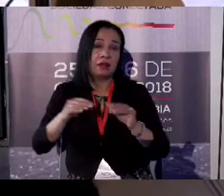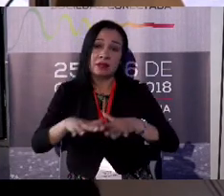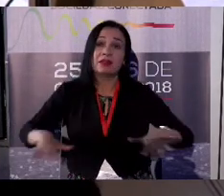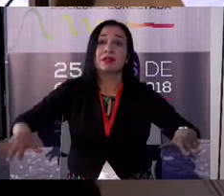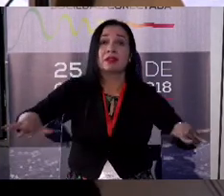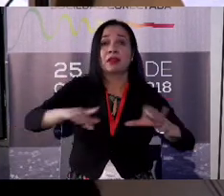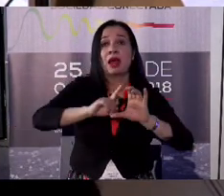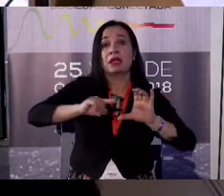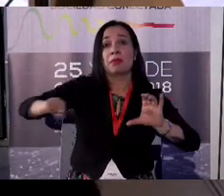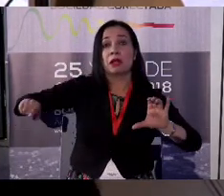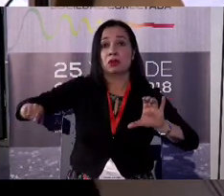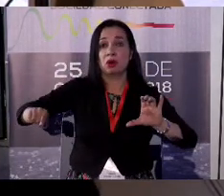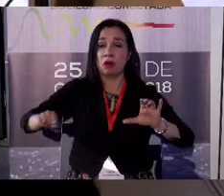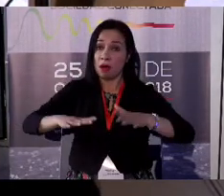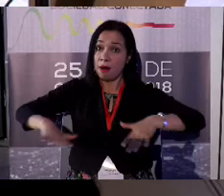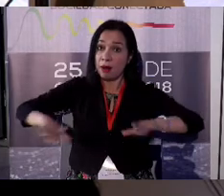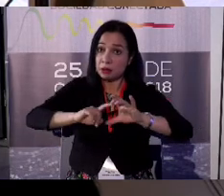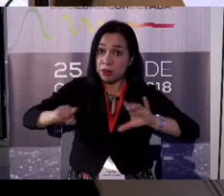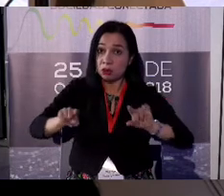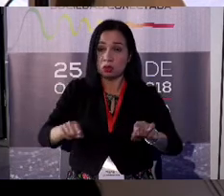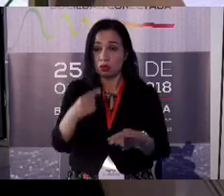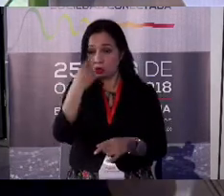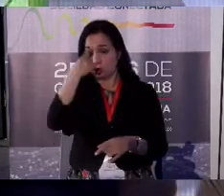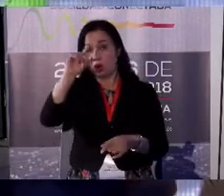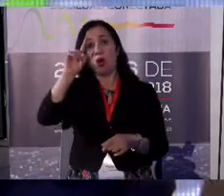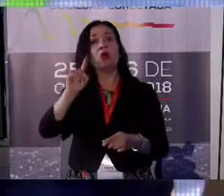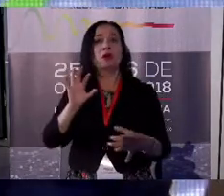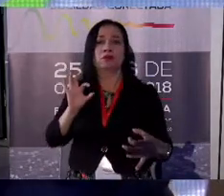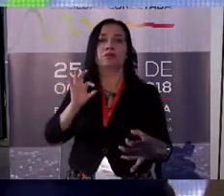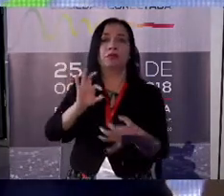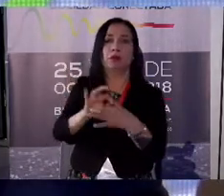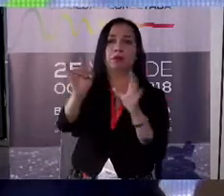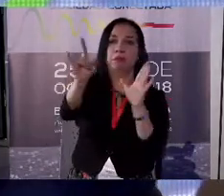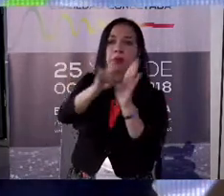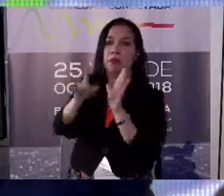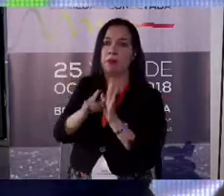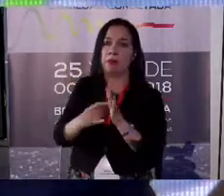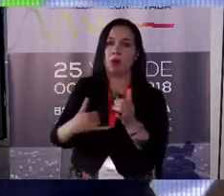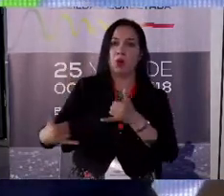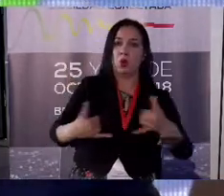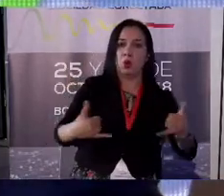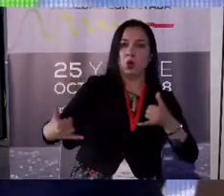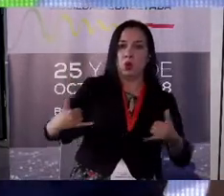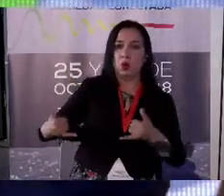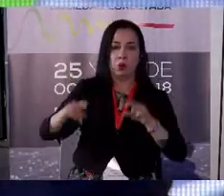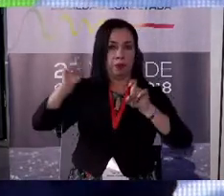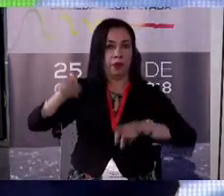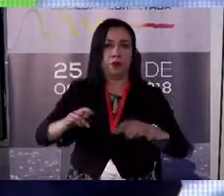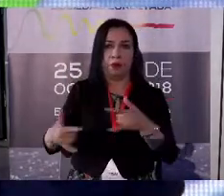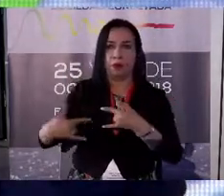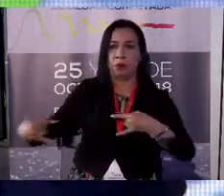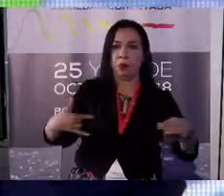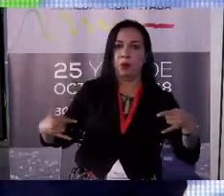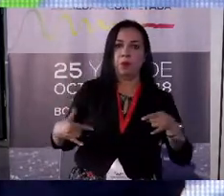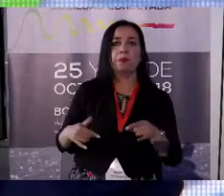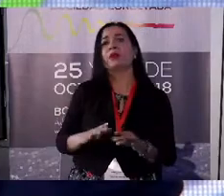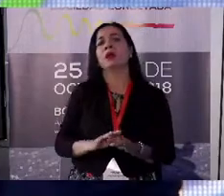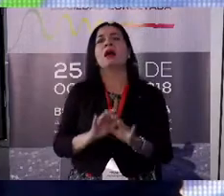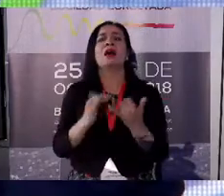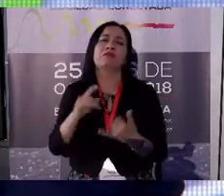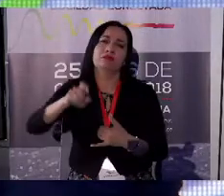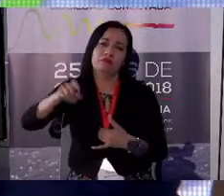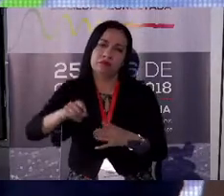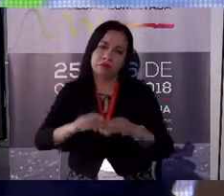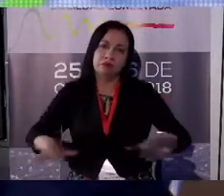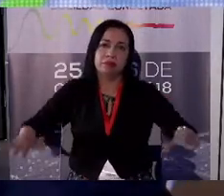espectro no funciona solo, necesita que las antenas estén conectadas por fibra. Bueno, y en términos de las necesidades de espectro, estamos